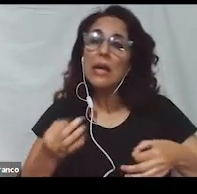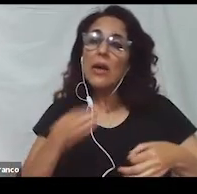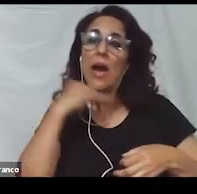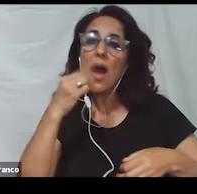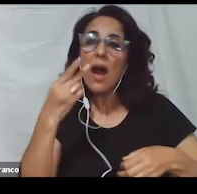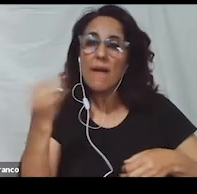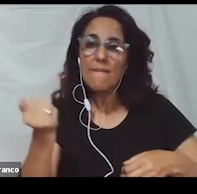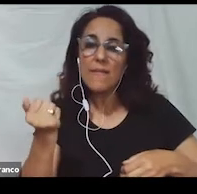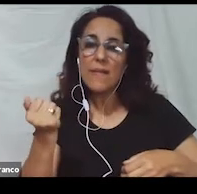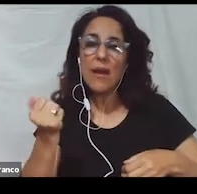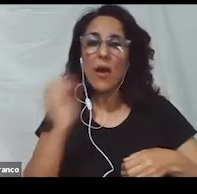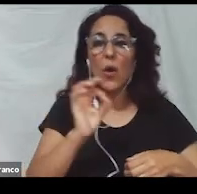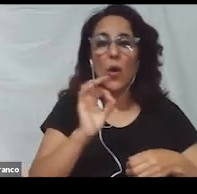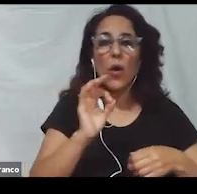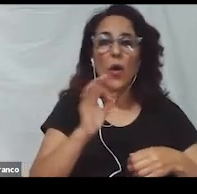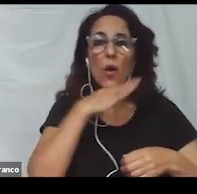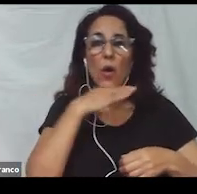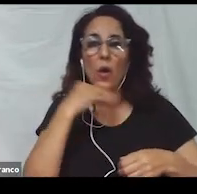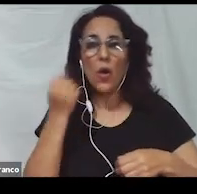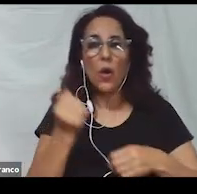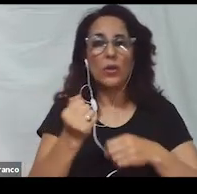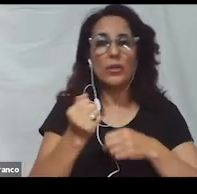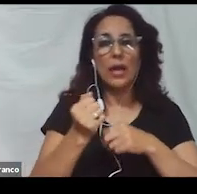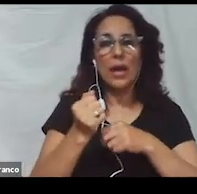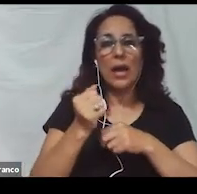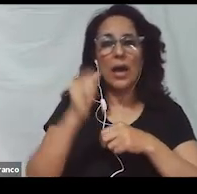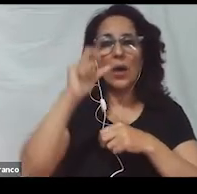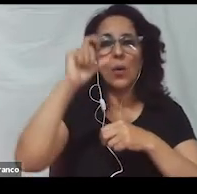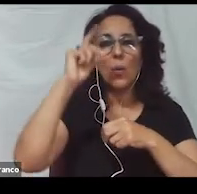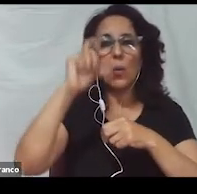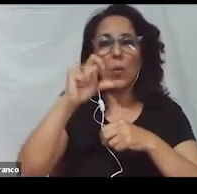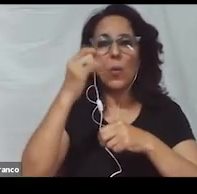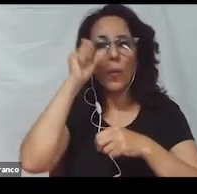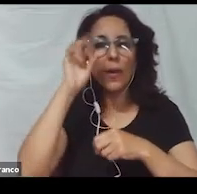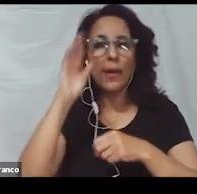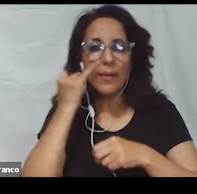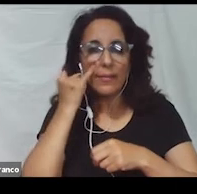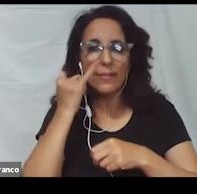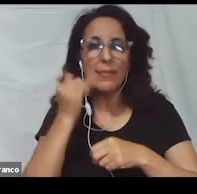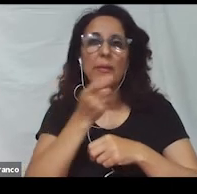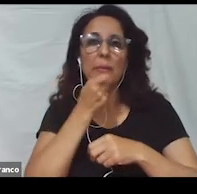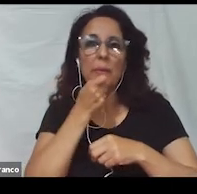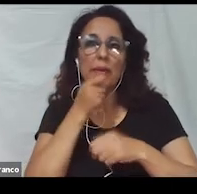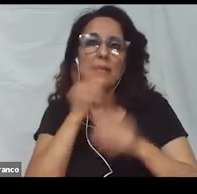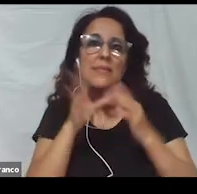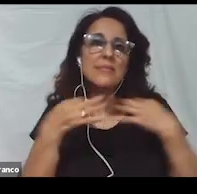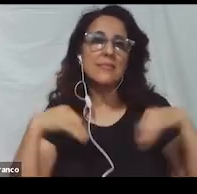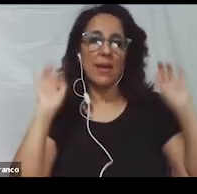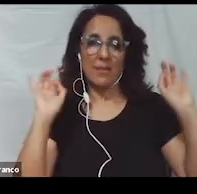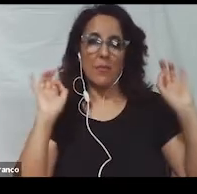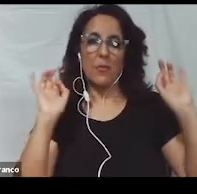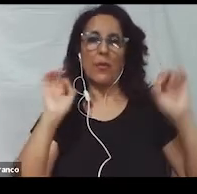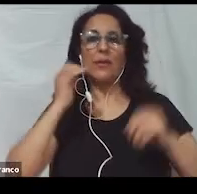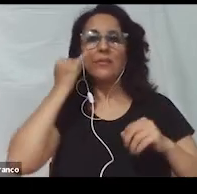clásico JavaScript o jQuery que ya conocen. Sí, con la salvedad, y lo tienen que